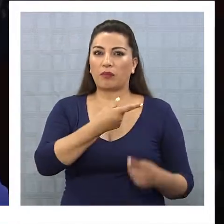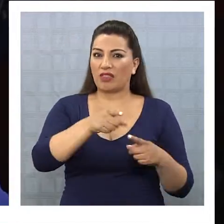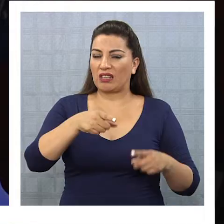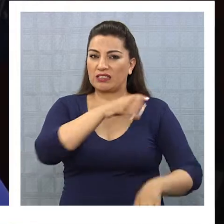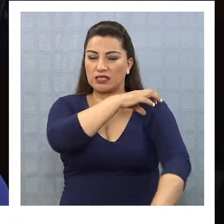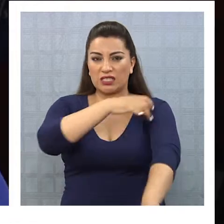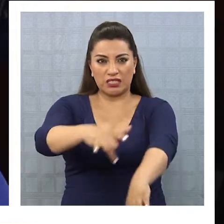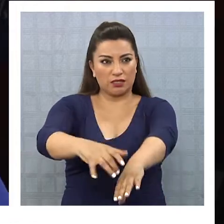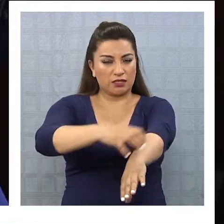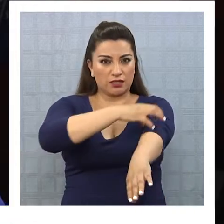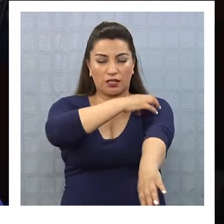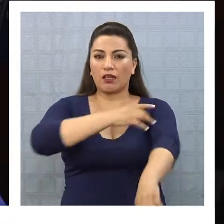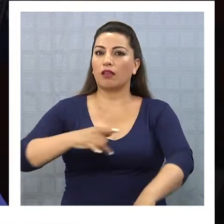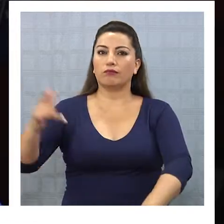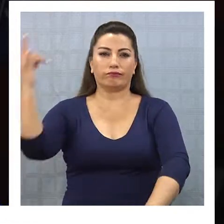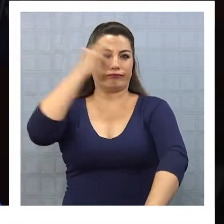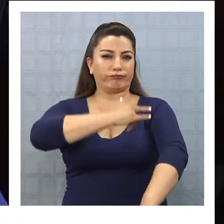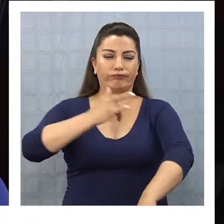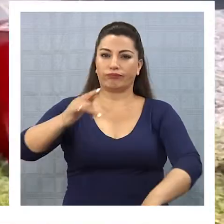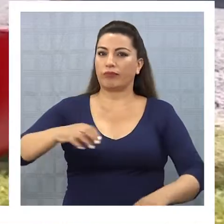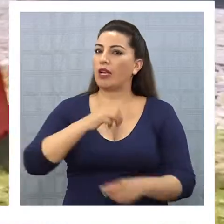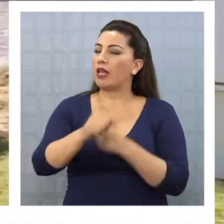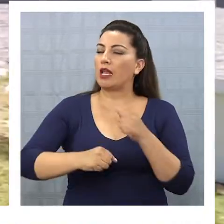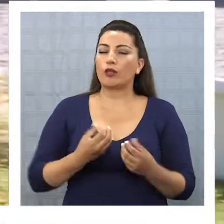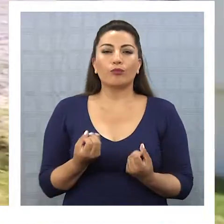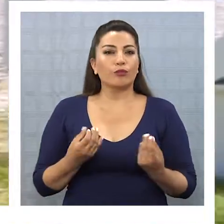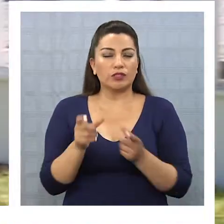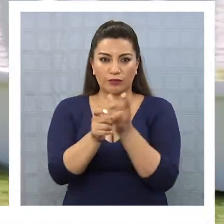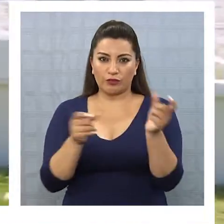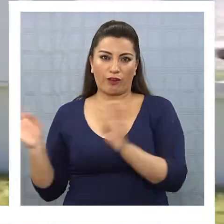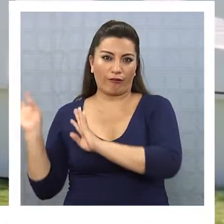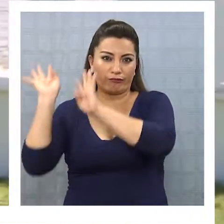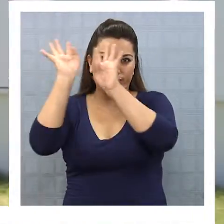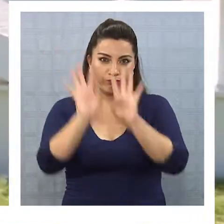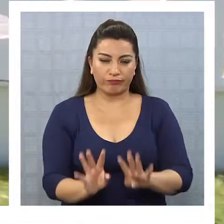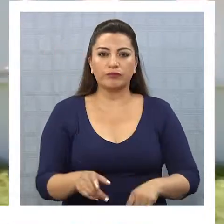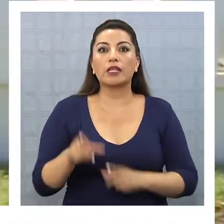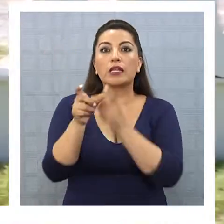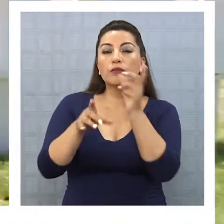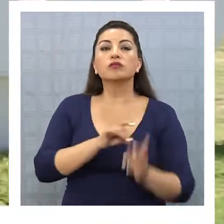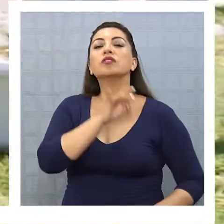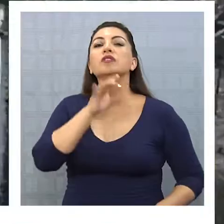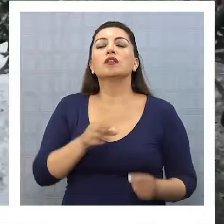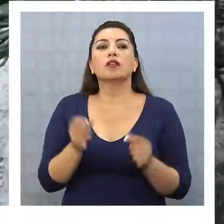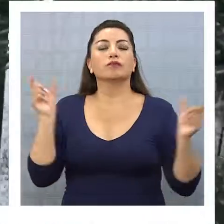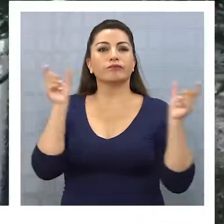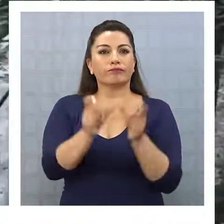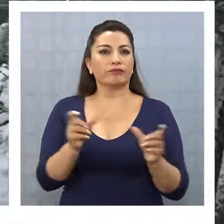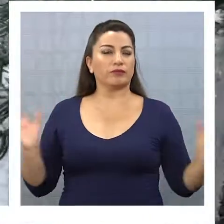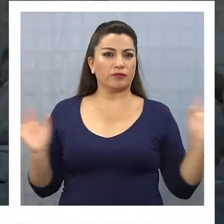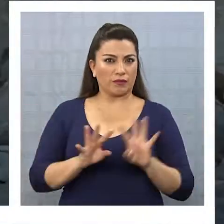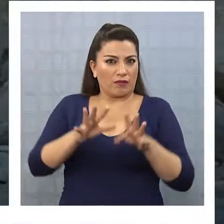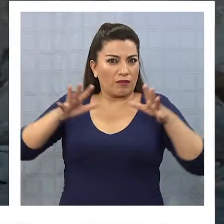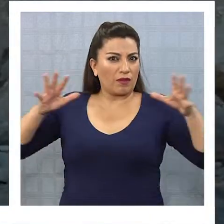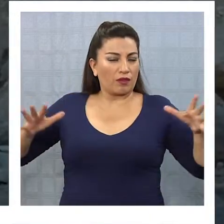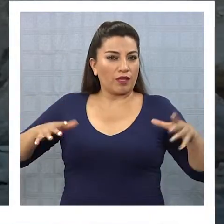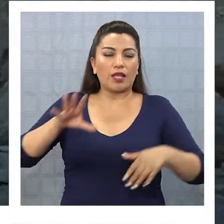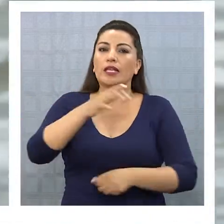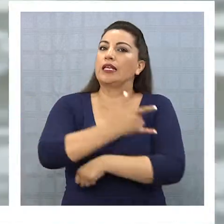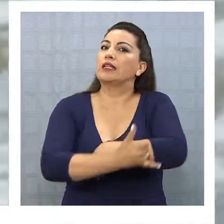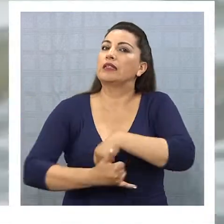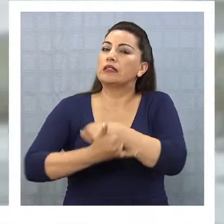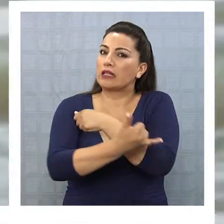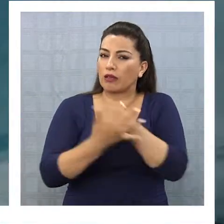partes de Chile, todo el año tenemos una presencia importante de turismo. Los turistas chilenos se han incrementado y los extranjeros acceden a la